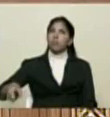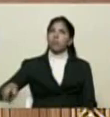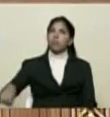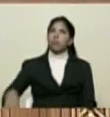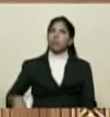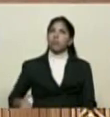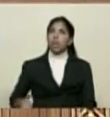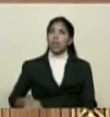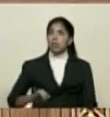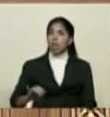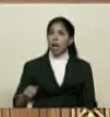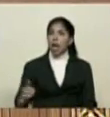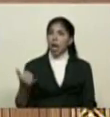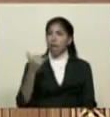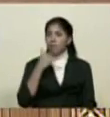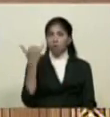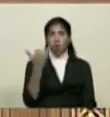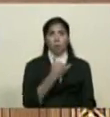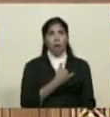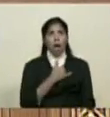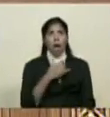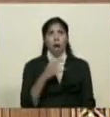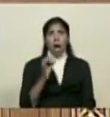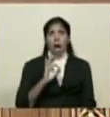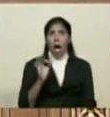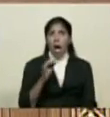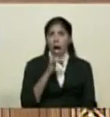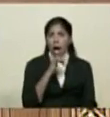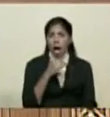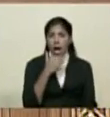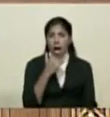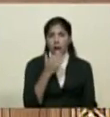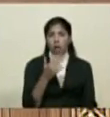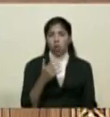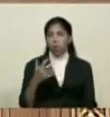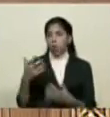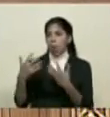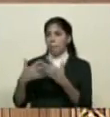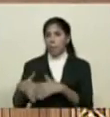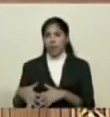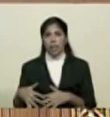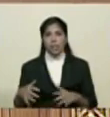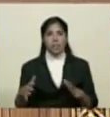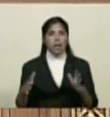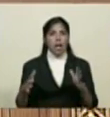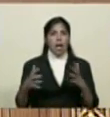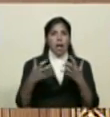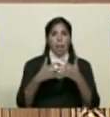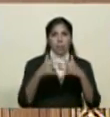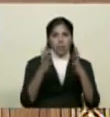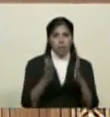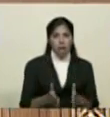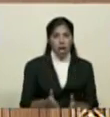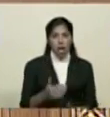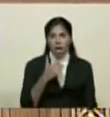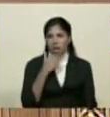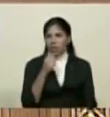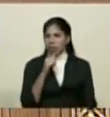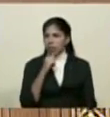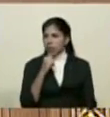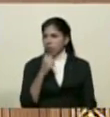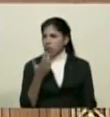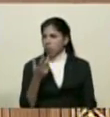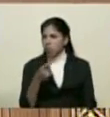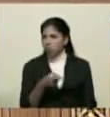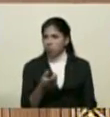fueron informados de algún empresario, de alguna empresa que participó en ese caso, que es un caso de